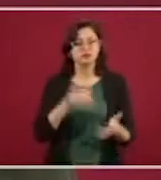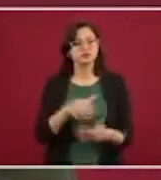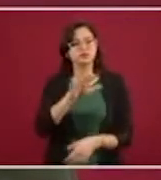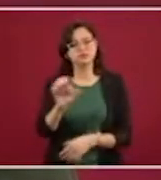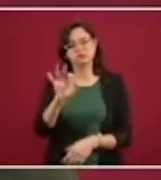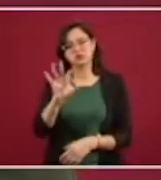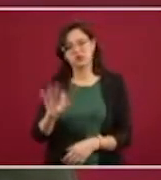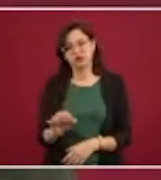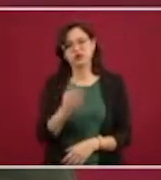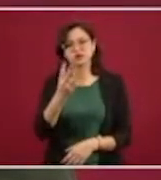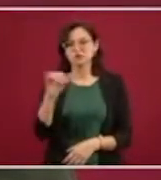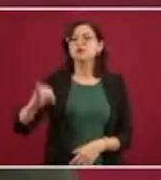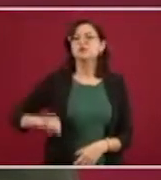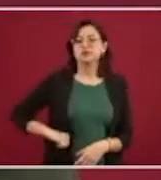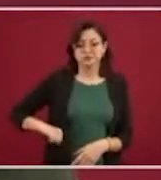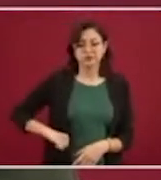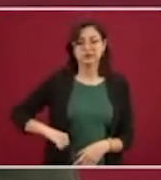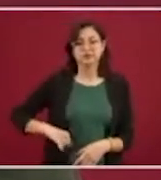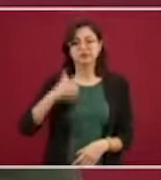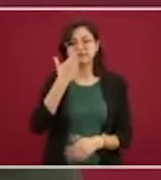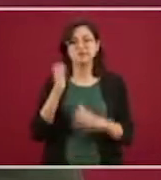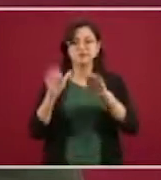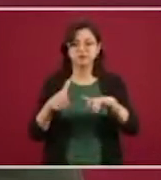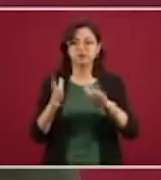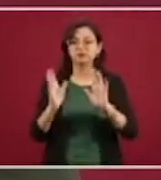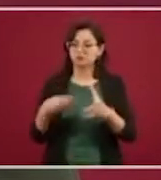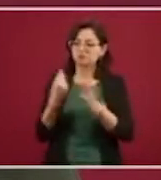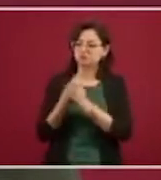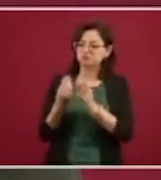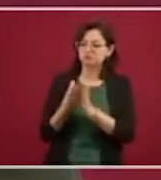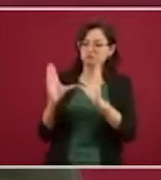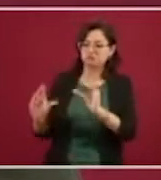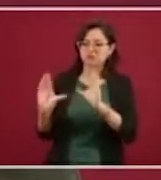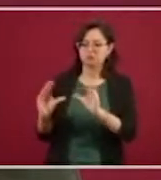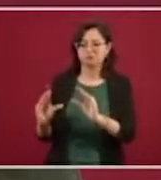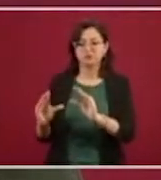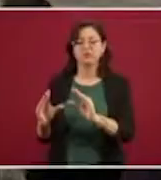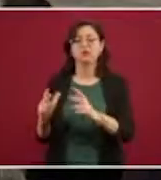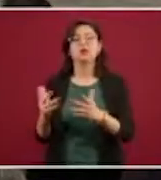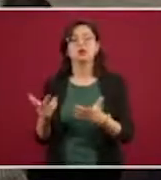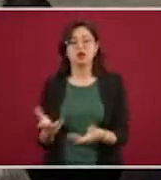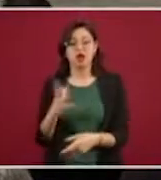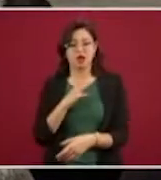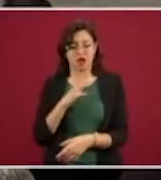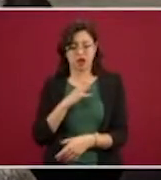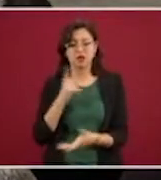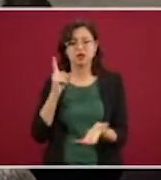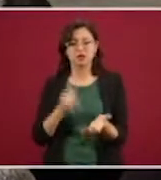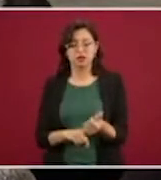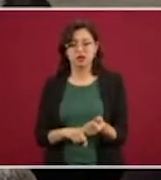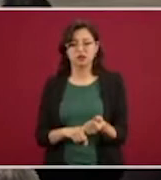interesados y que ya están aceptados para poder tomar su capacitación, y en lo cual tenemos inclusive